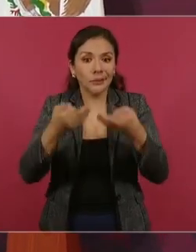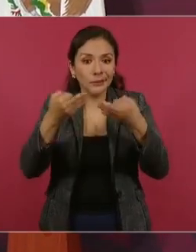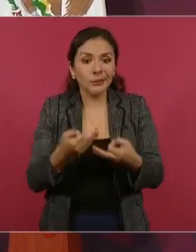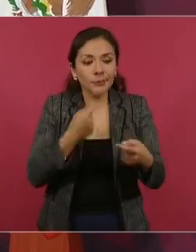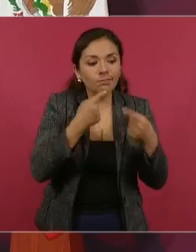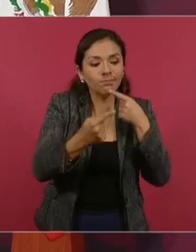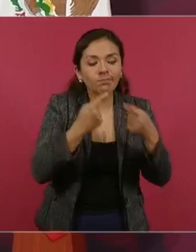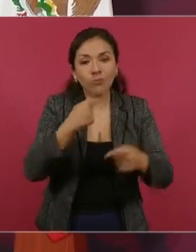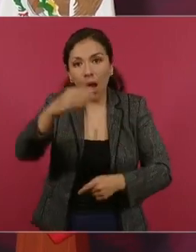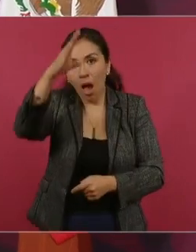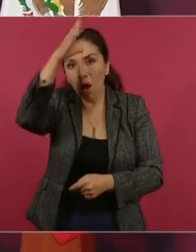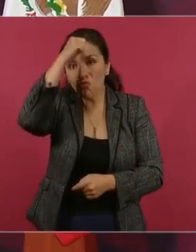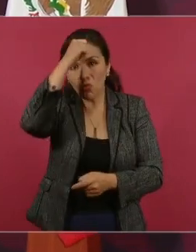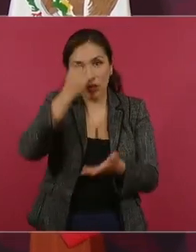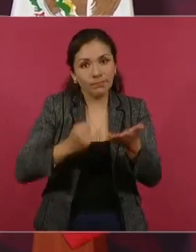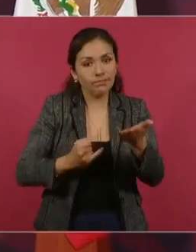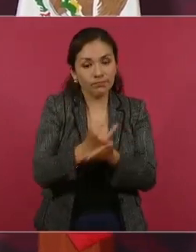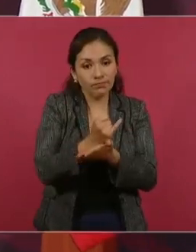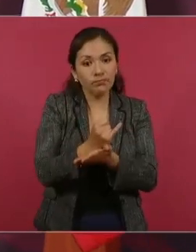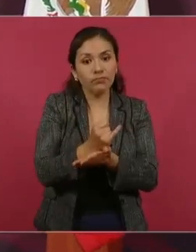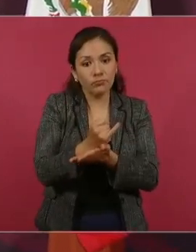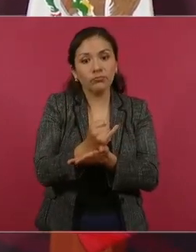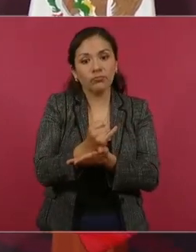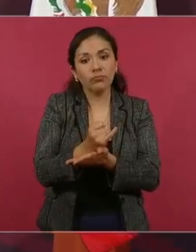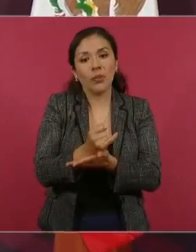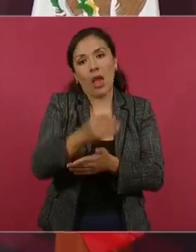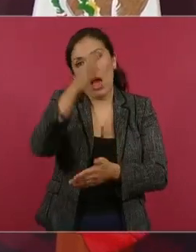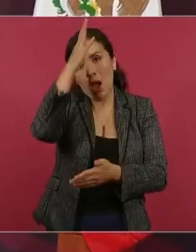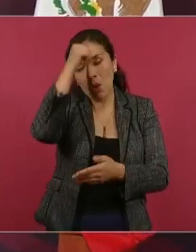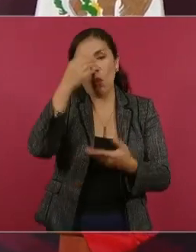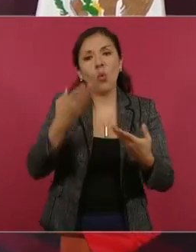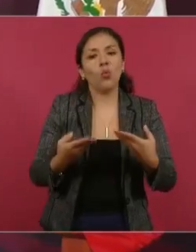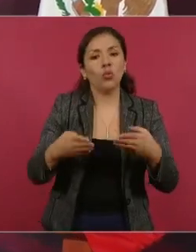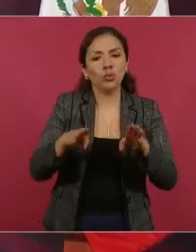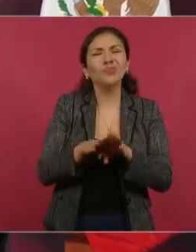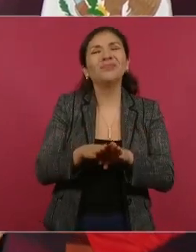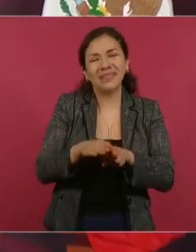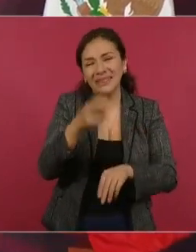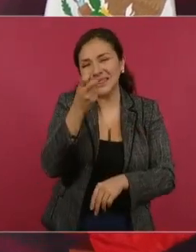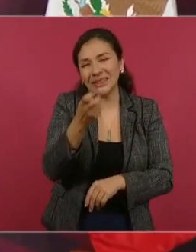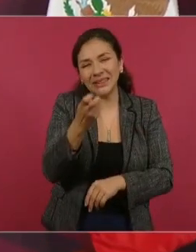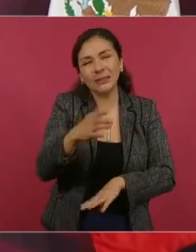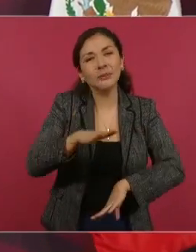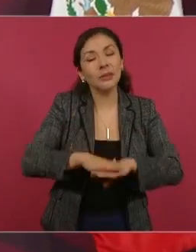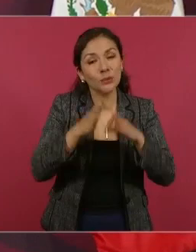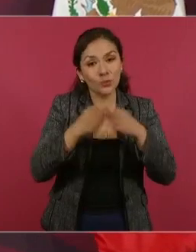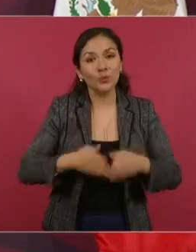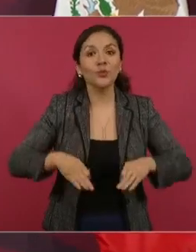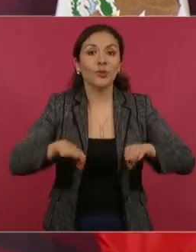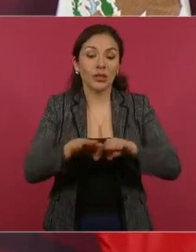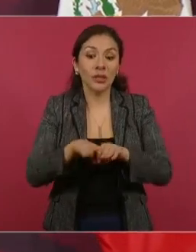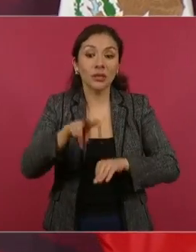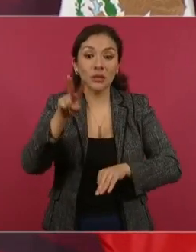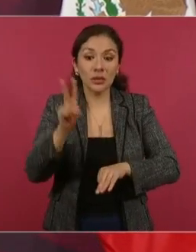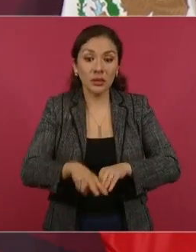llegar a un acuerdo con conclusiones, porque eso es lo más importante.